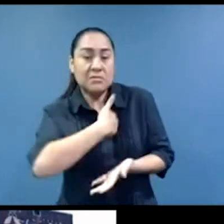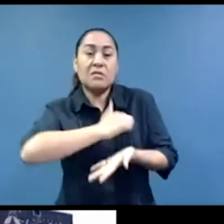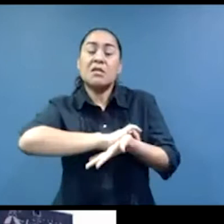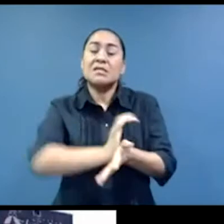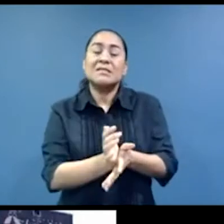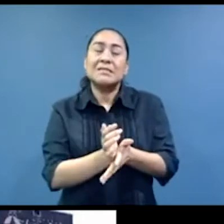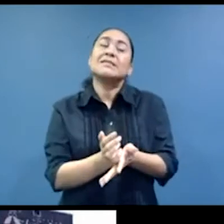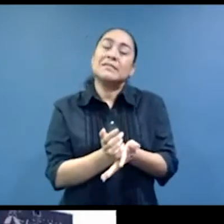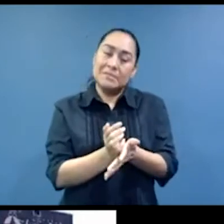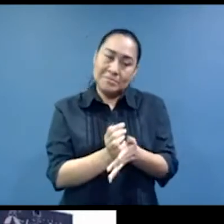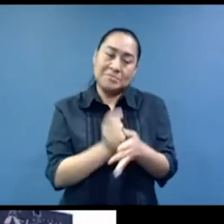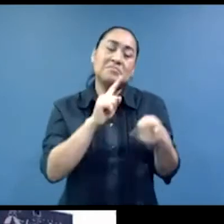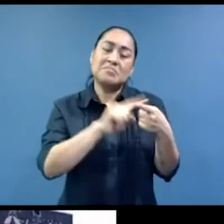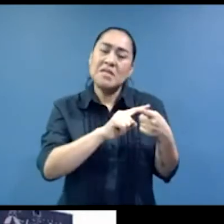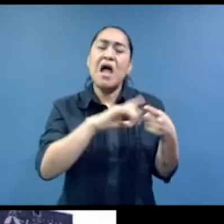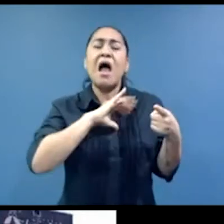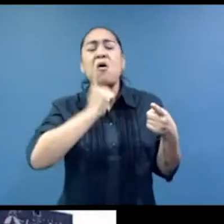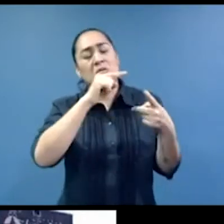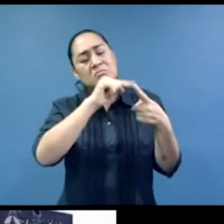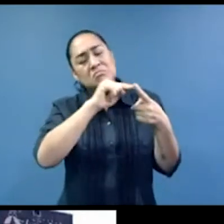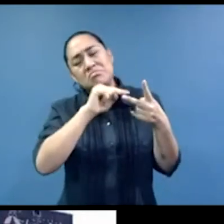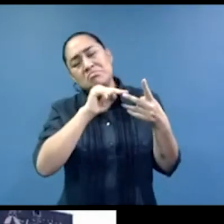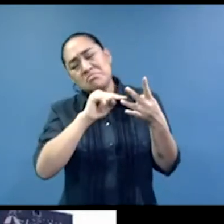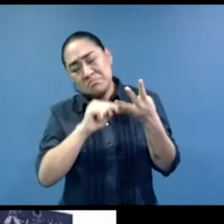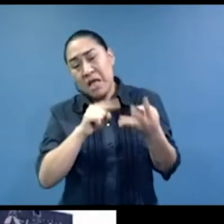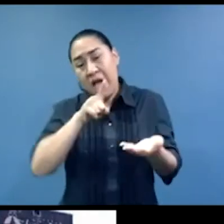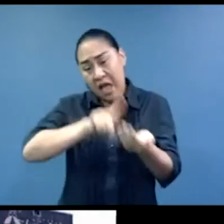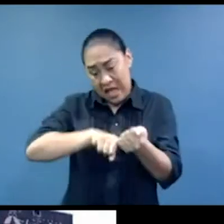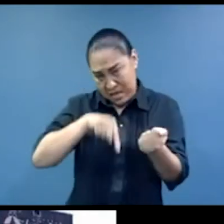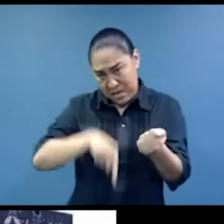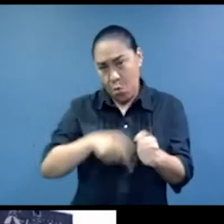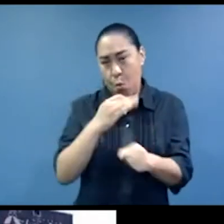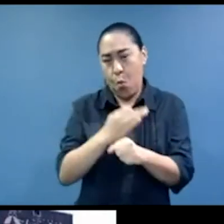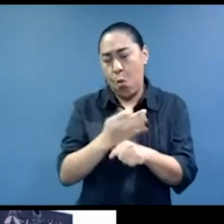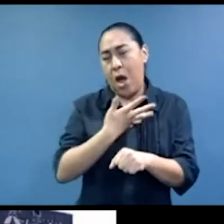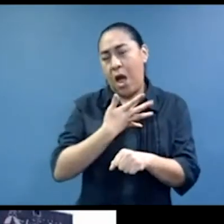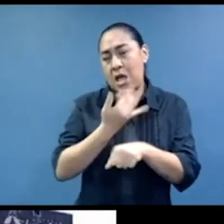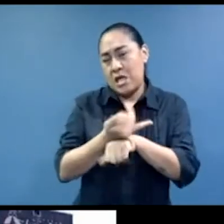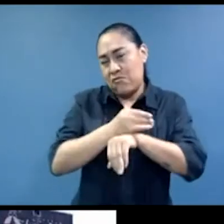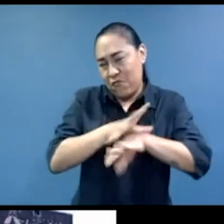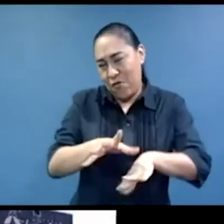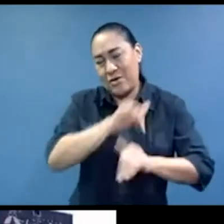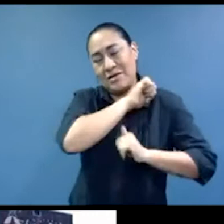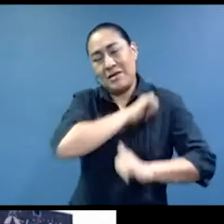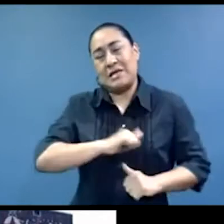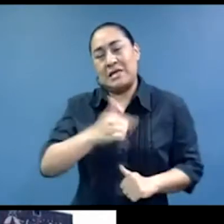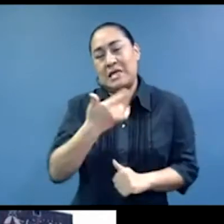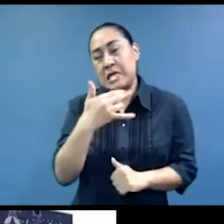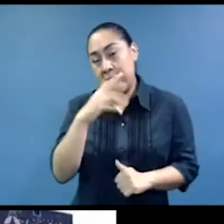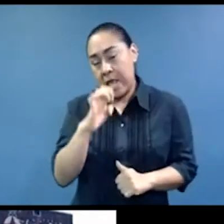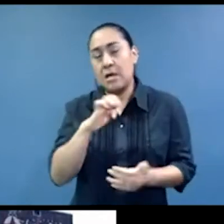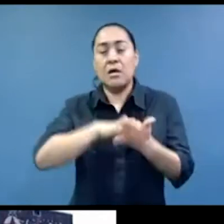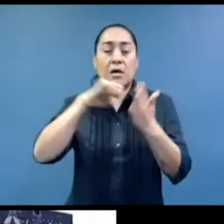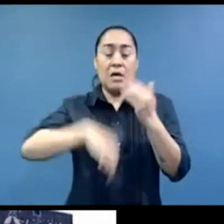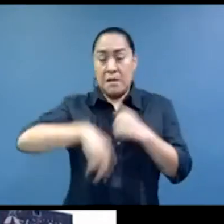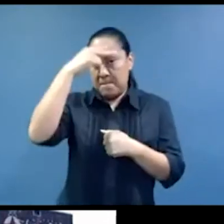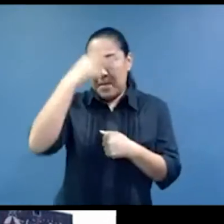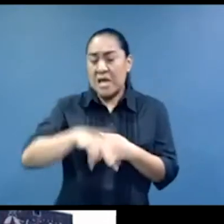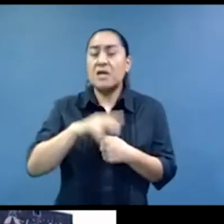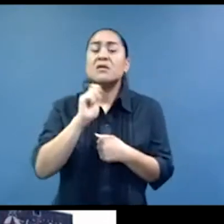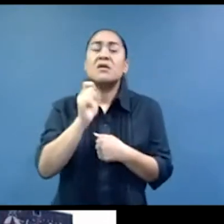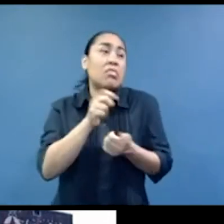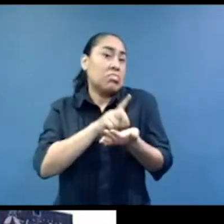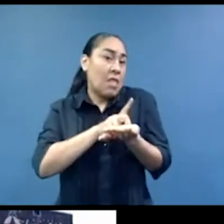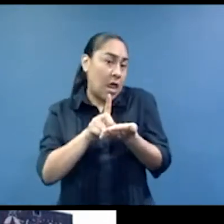puede retomar en varias otras partes del informe que Gira está presentando, ¿no? Como, por un lado, en México el derecho a la seguridad social